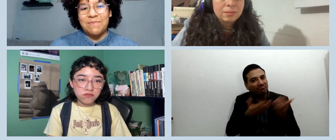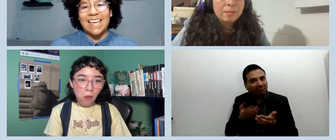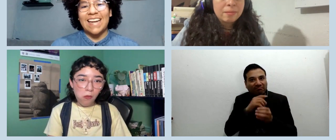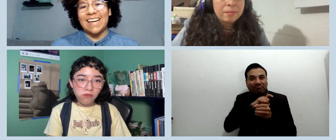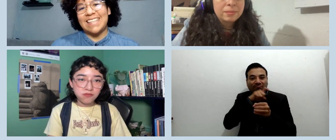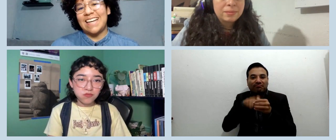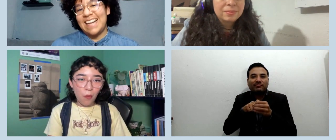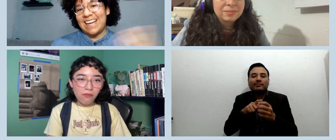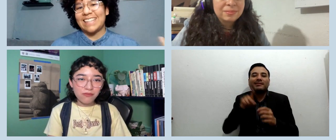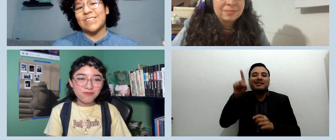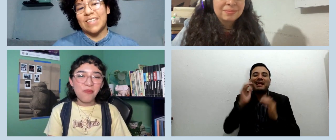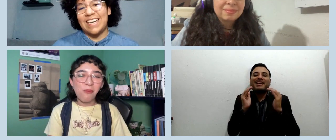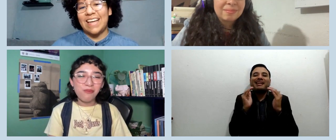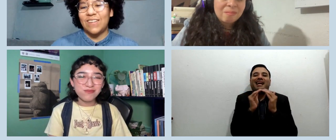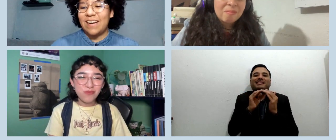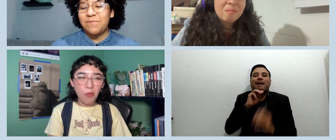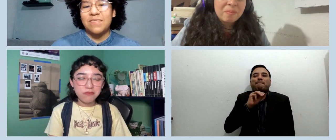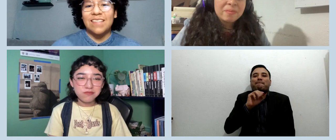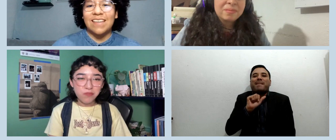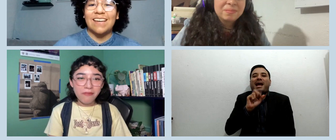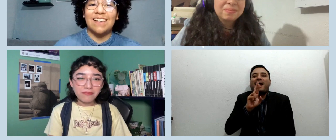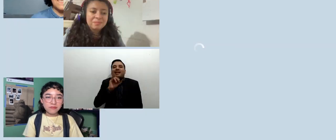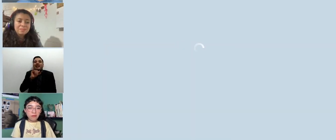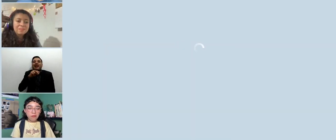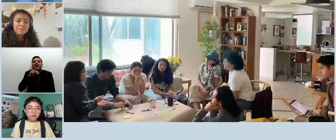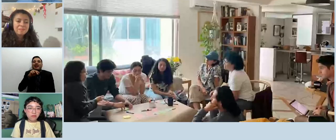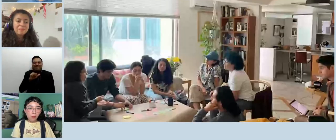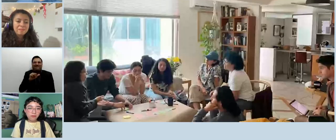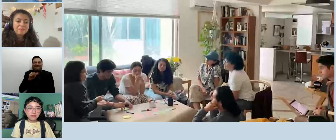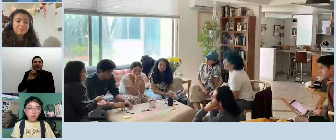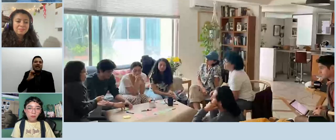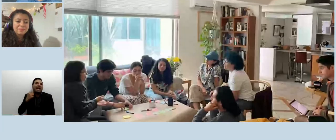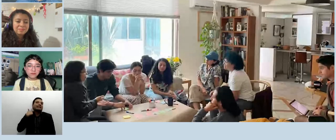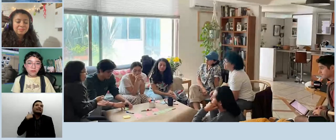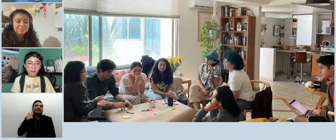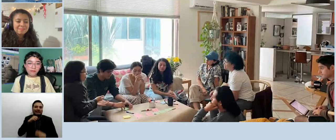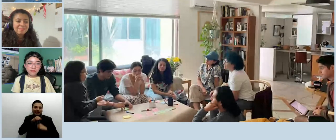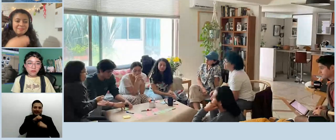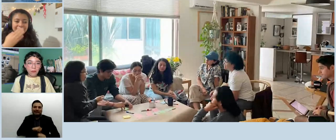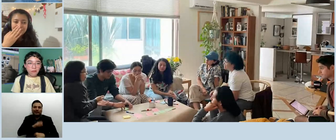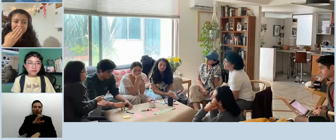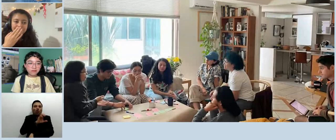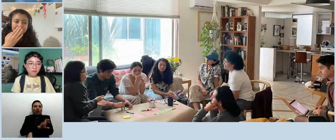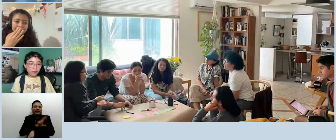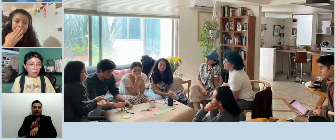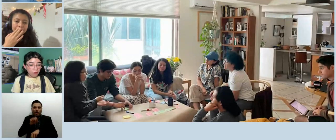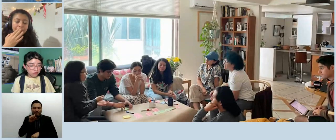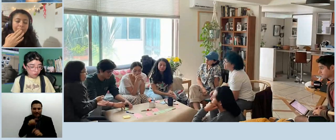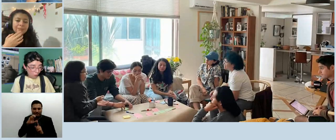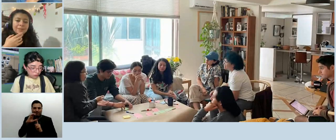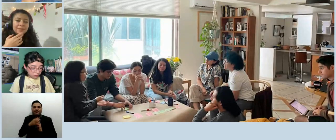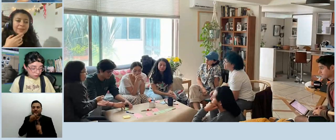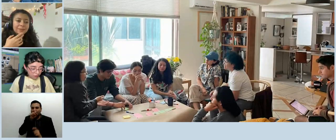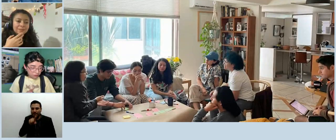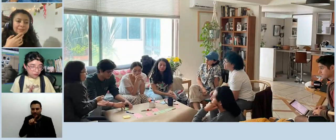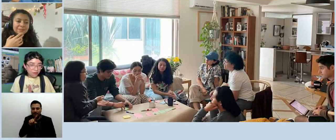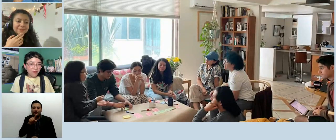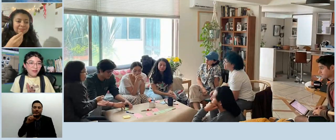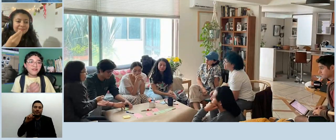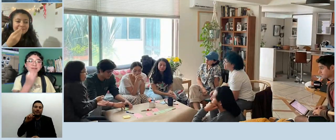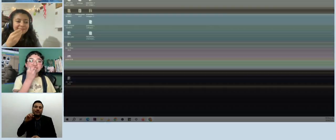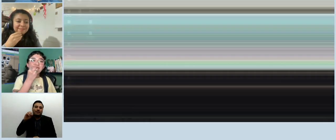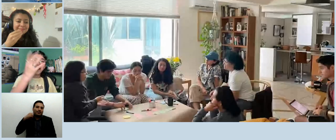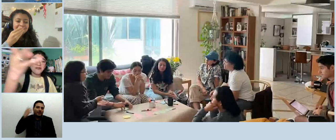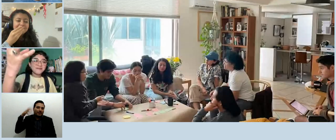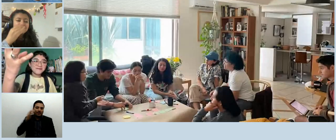casa de Mariana Gandara la ex coordinadora de de la comitiva de y también de la cátedra verman y le mando un gran